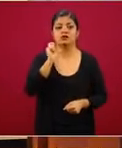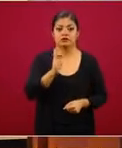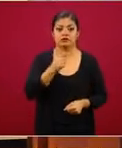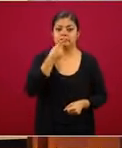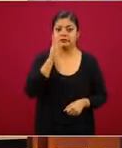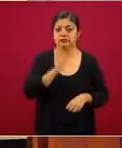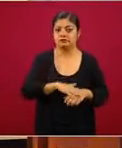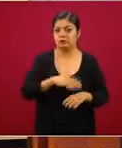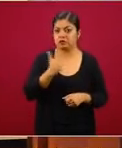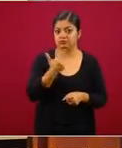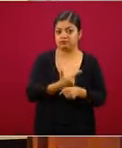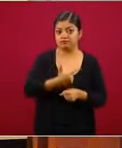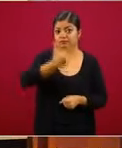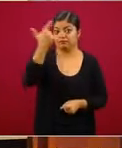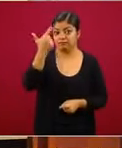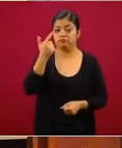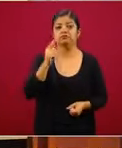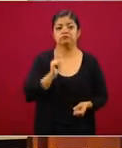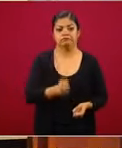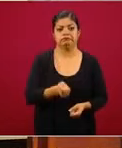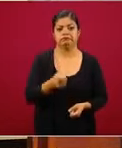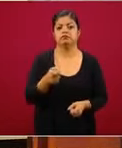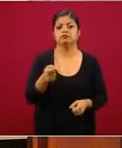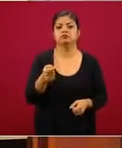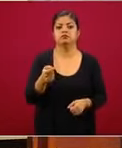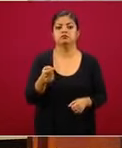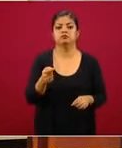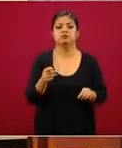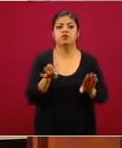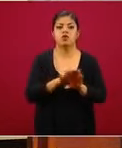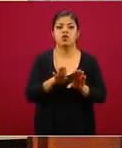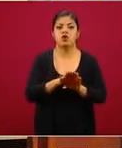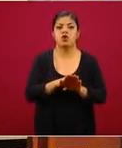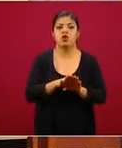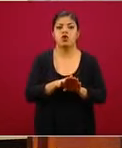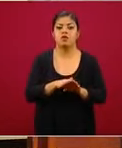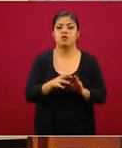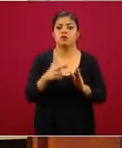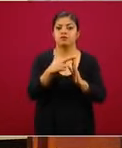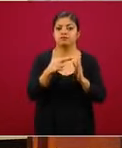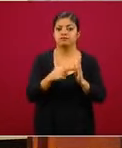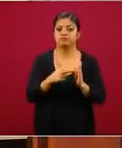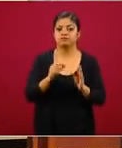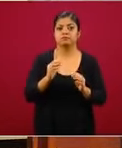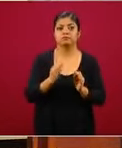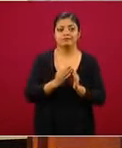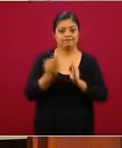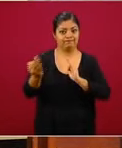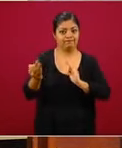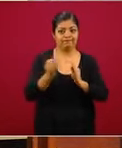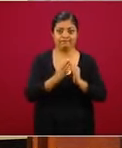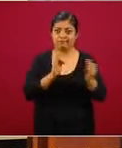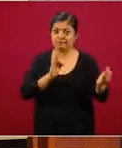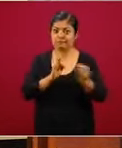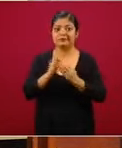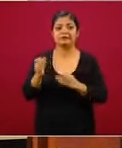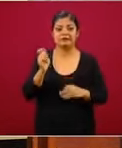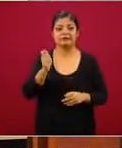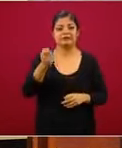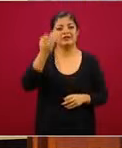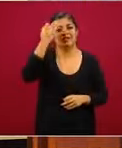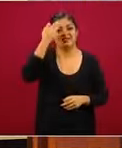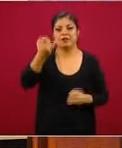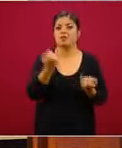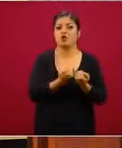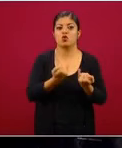riesgo extremo, básicamente son las restricciones o el distanciamiento social que se tuvo durante la